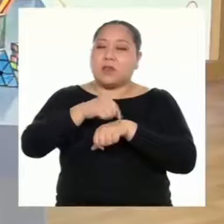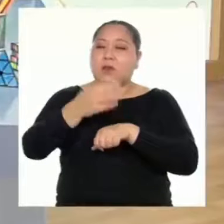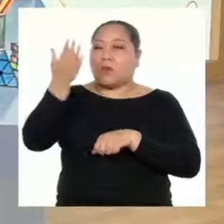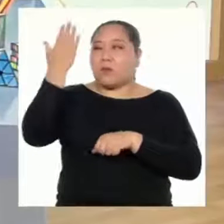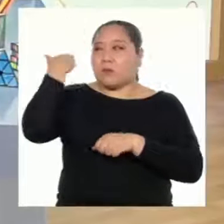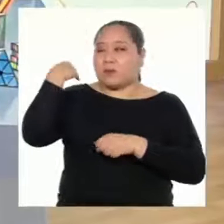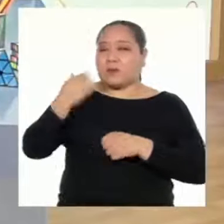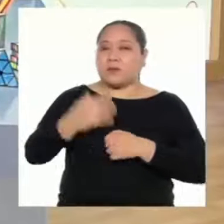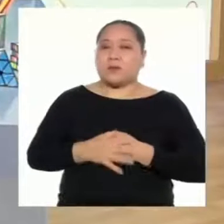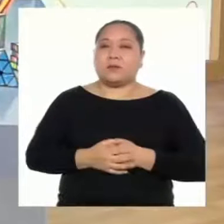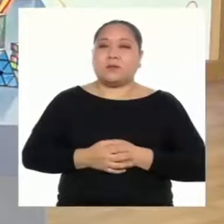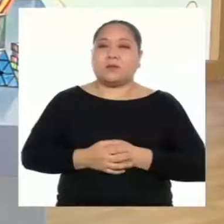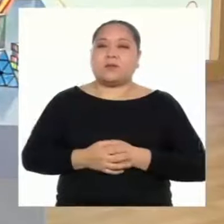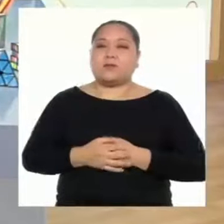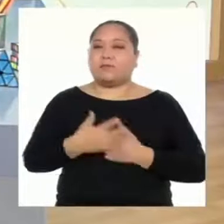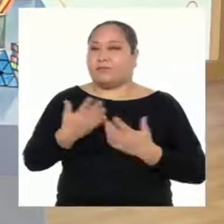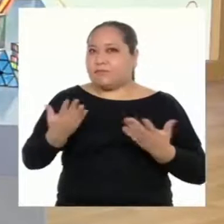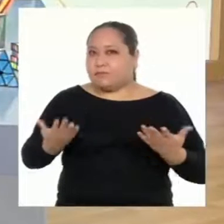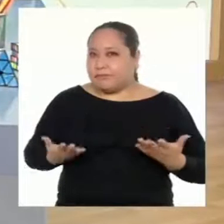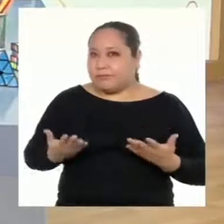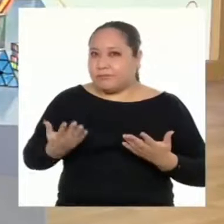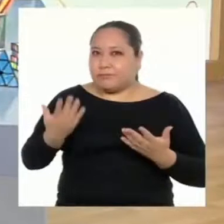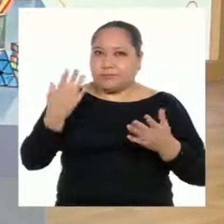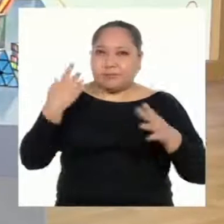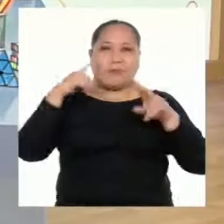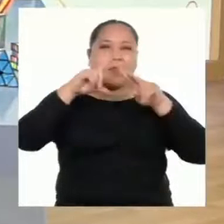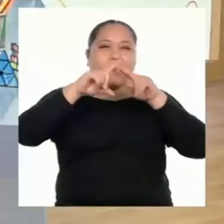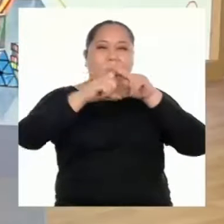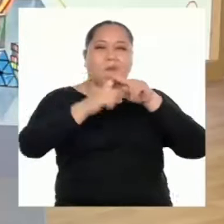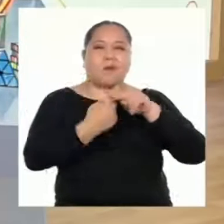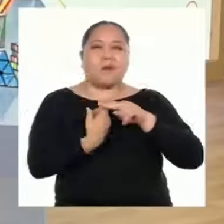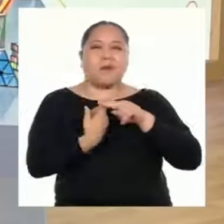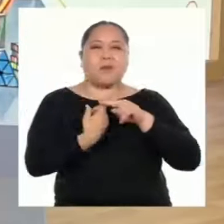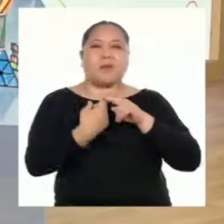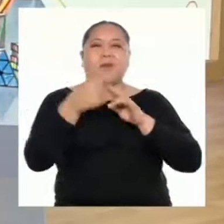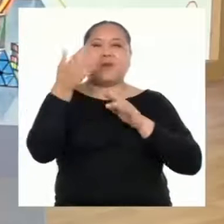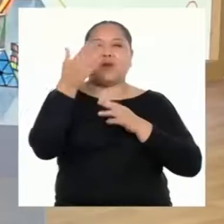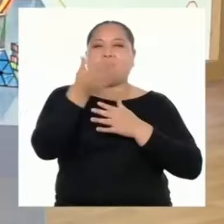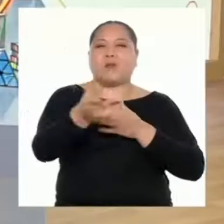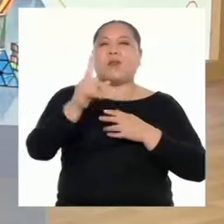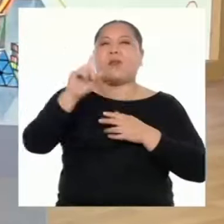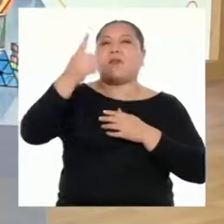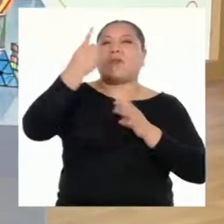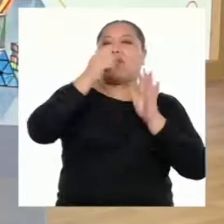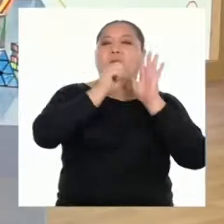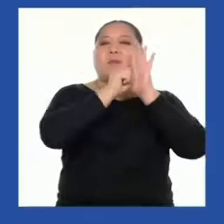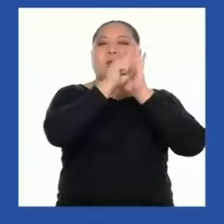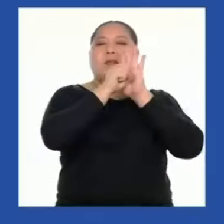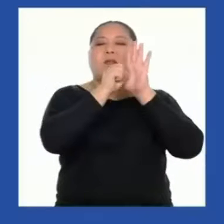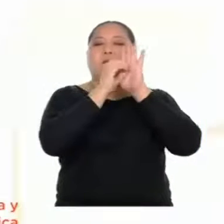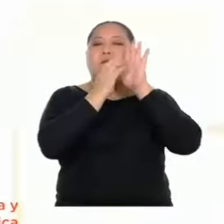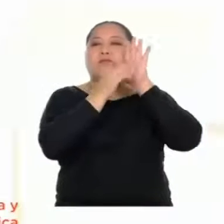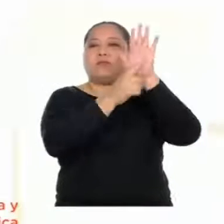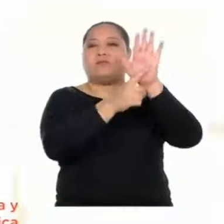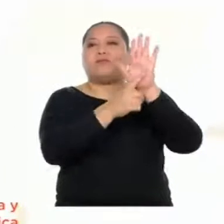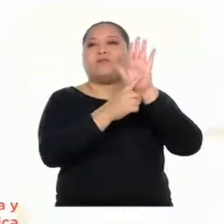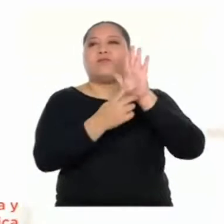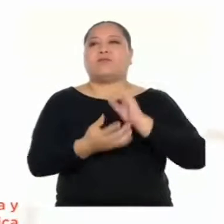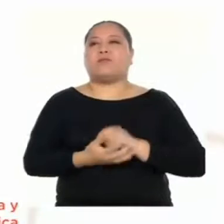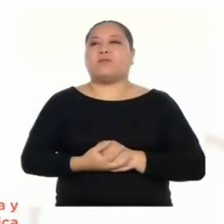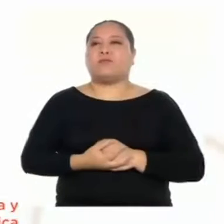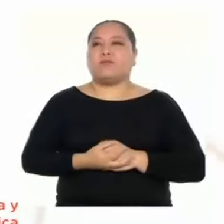época. Entonces, manos a la obra y arranquemos con la primera proyección.